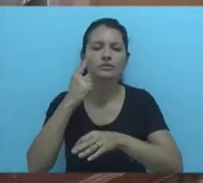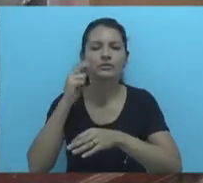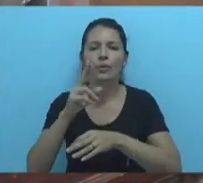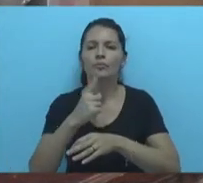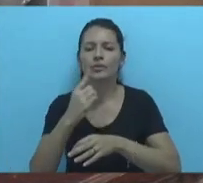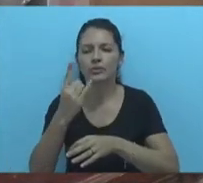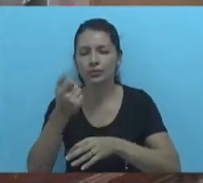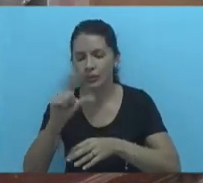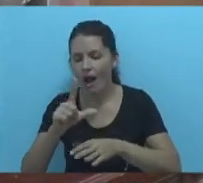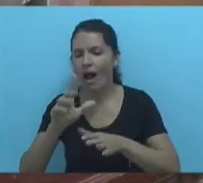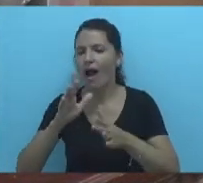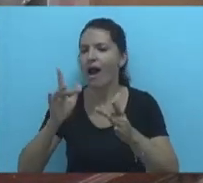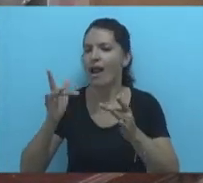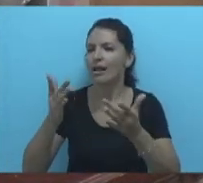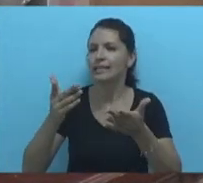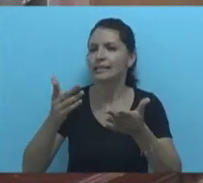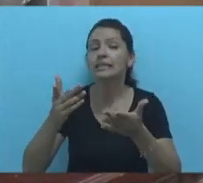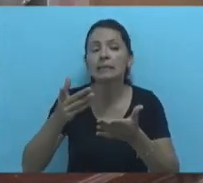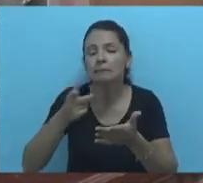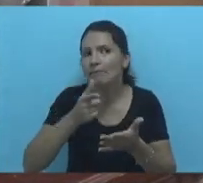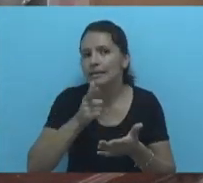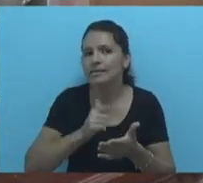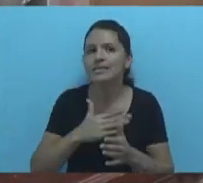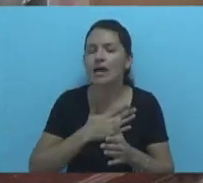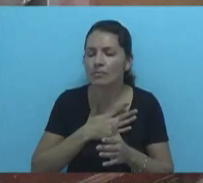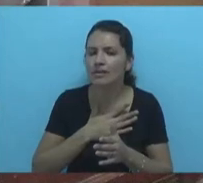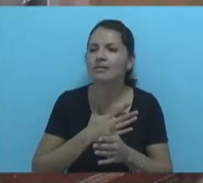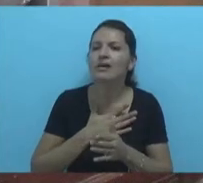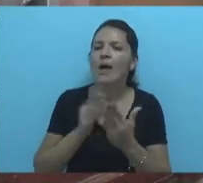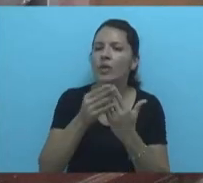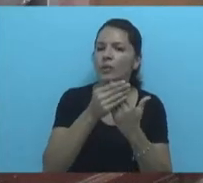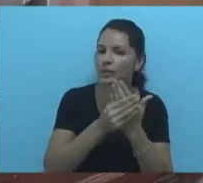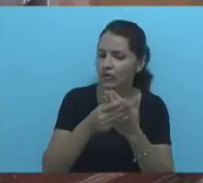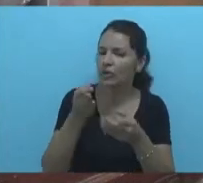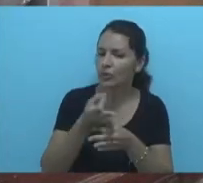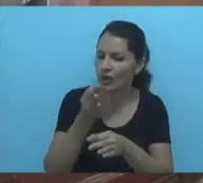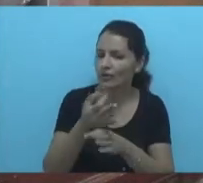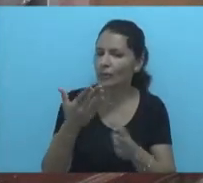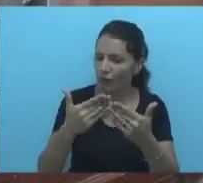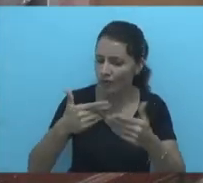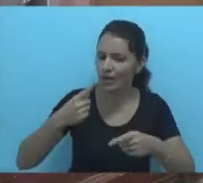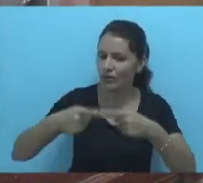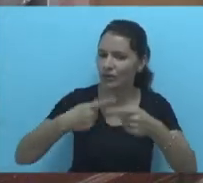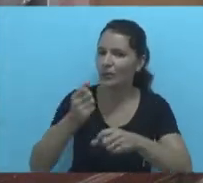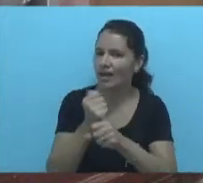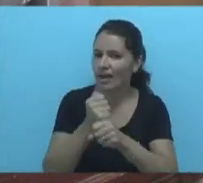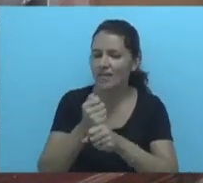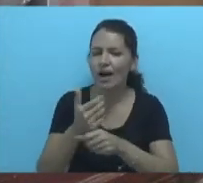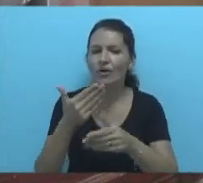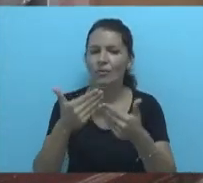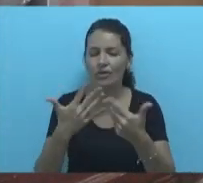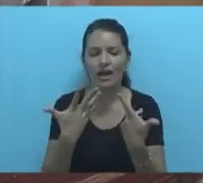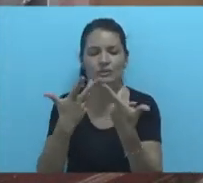para poder realizar las obras fundamentales para que los distintos niños, niñas y adolescentes